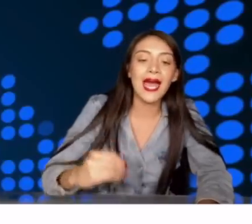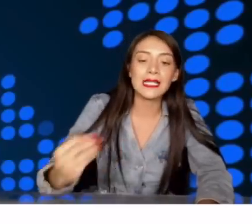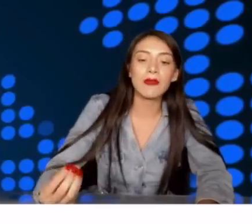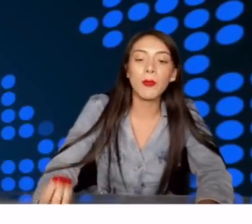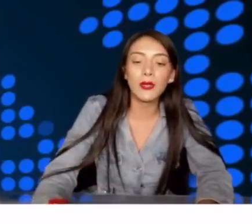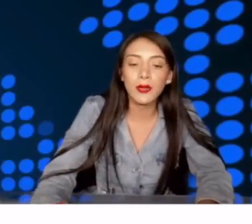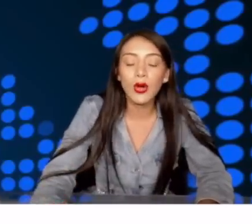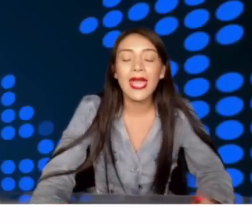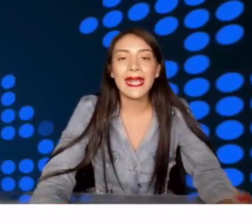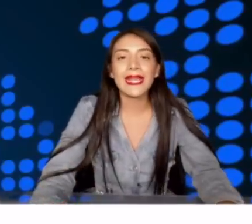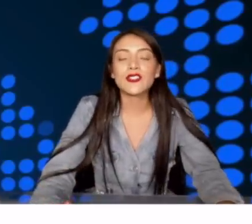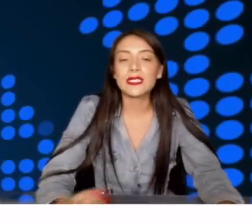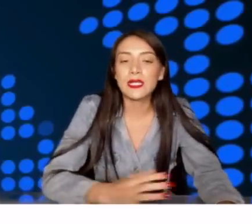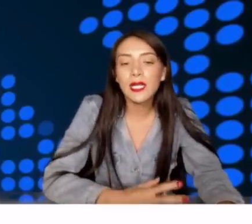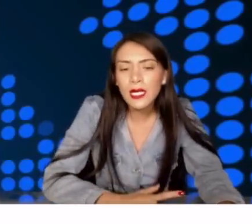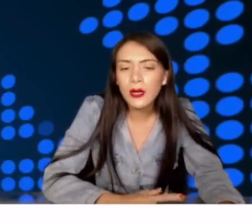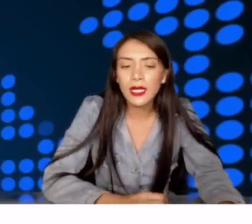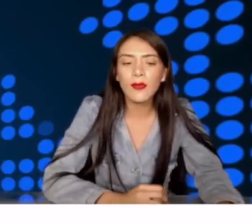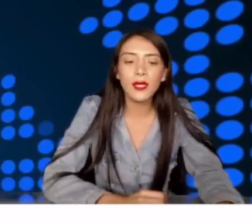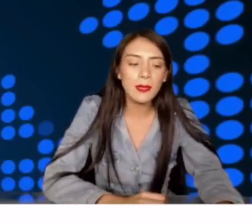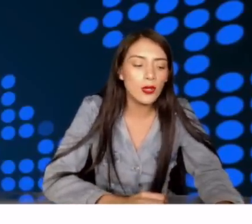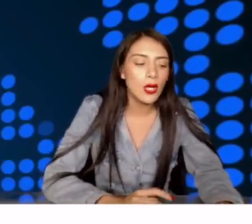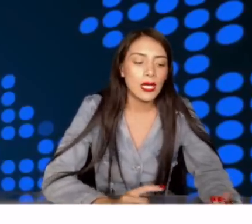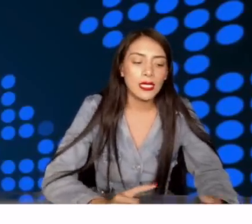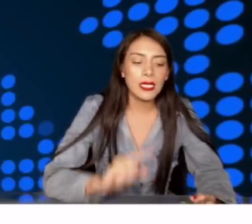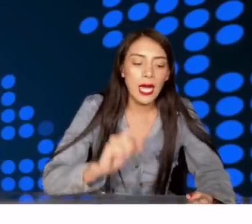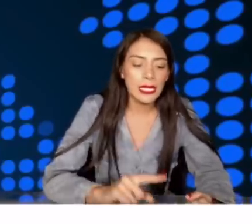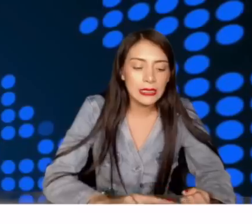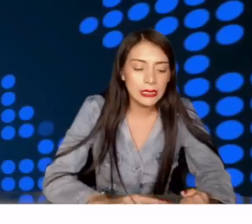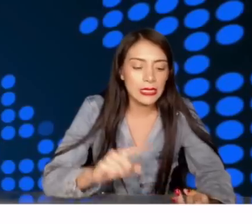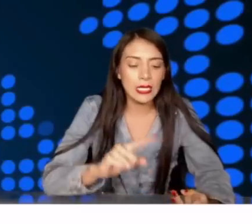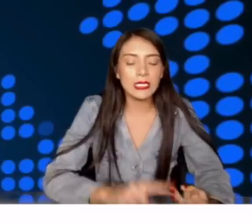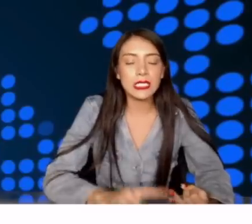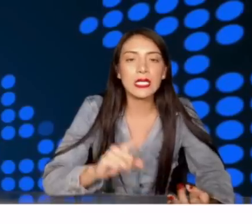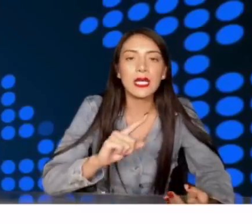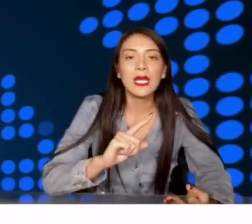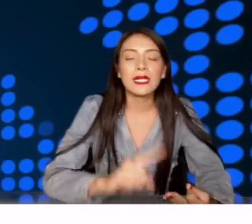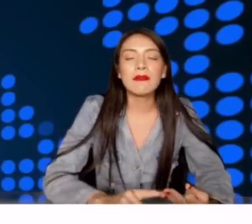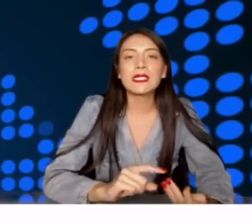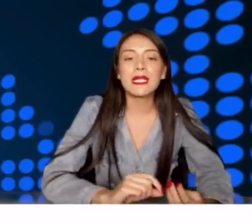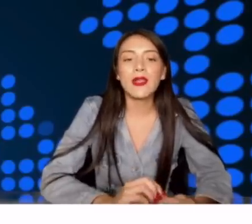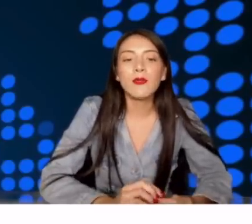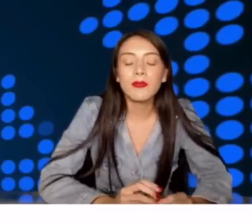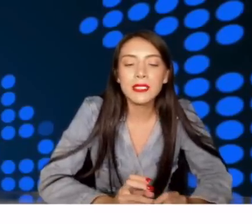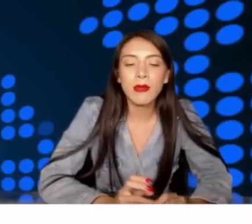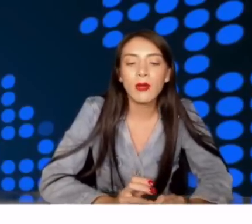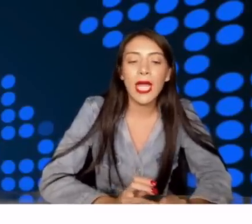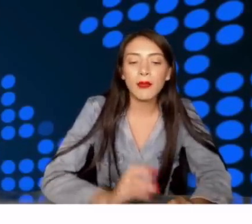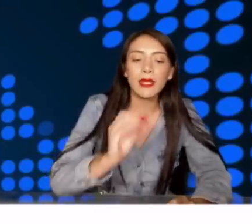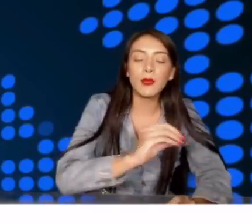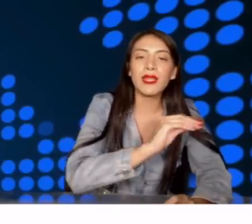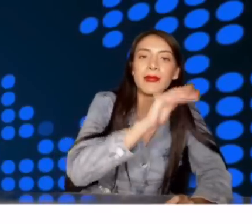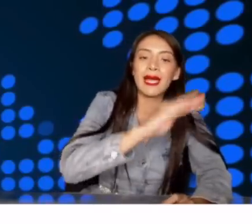le daría asilo a político en caso de así requerirlo. ¿Qué fue lo que pasó? Ni Argentina, ni Chile, ni Brasil le dieron permiso